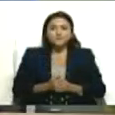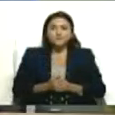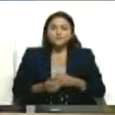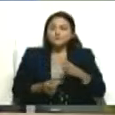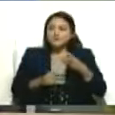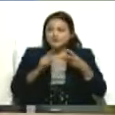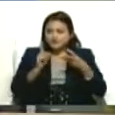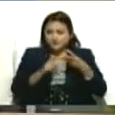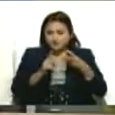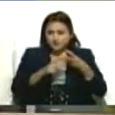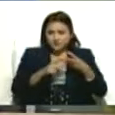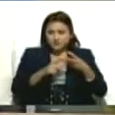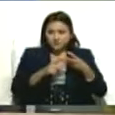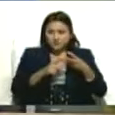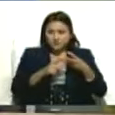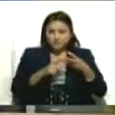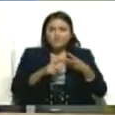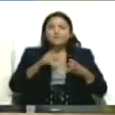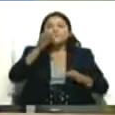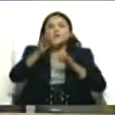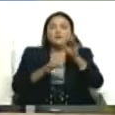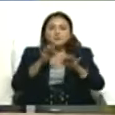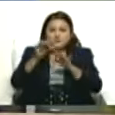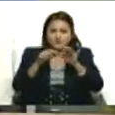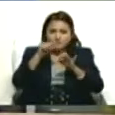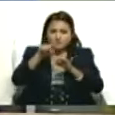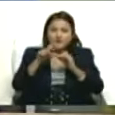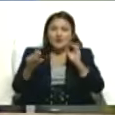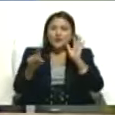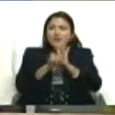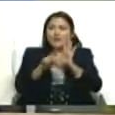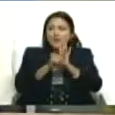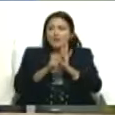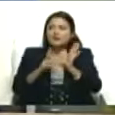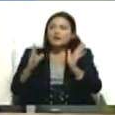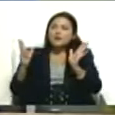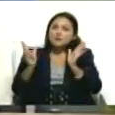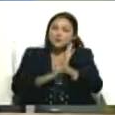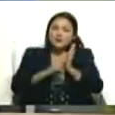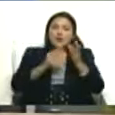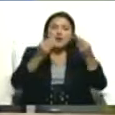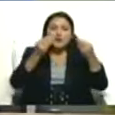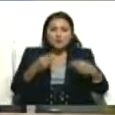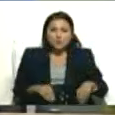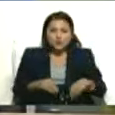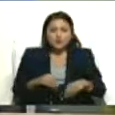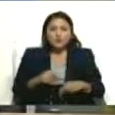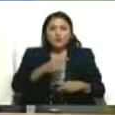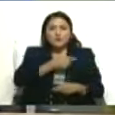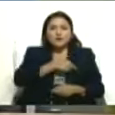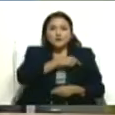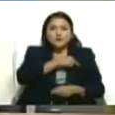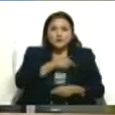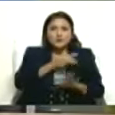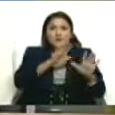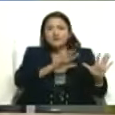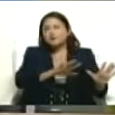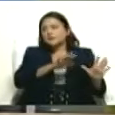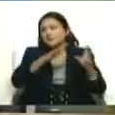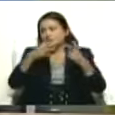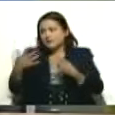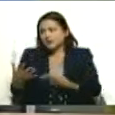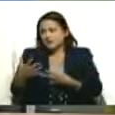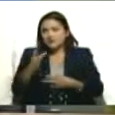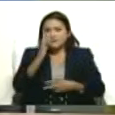Tercero, declaró que la ley aprobatoria del Acuerdo de Ginebra del 17